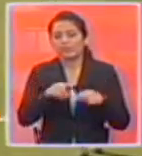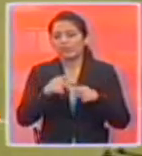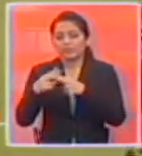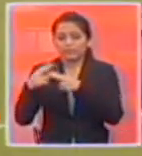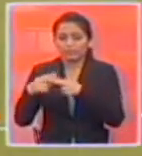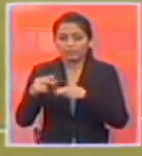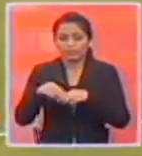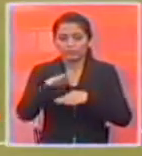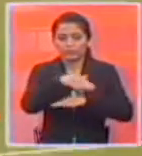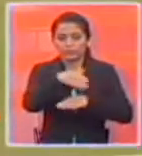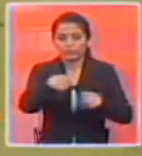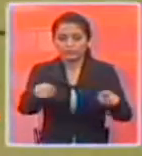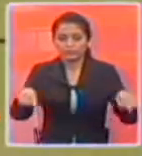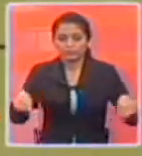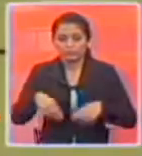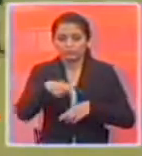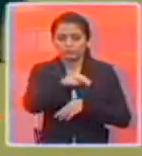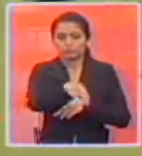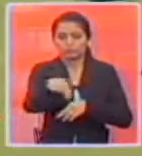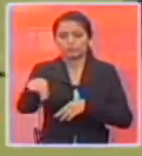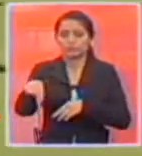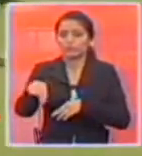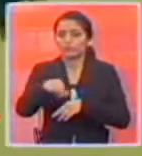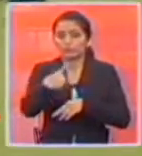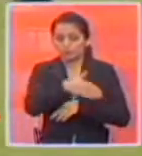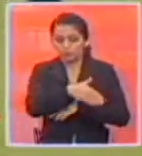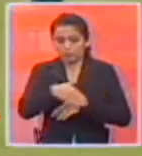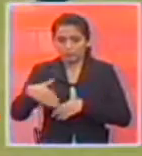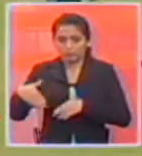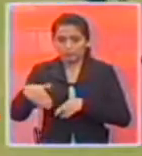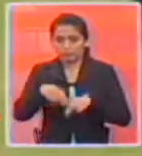Solís, Caicedo, Giler y Luna en el medio campo, y como dupla